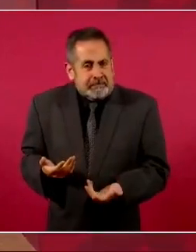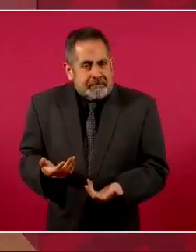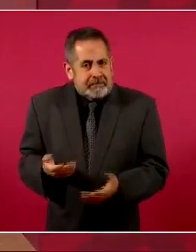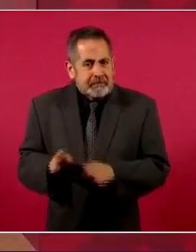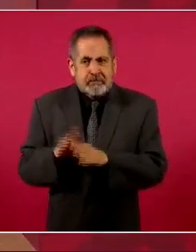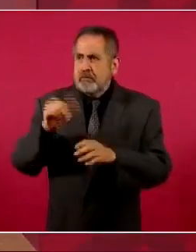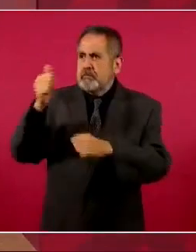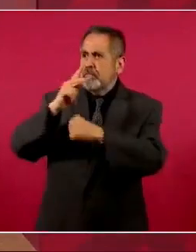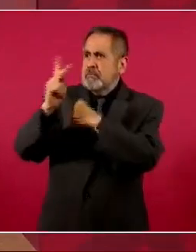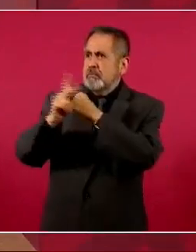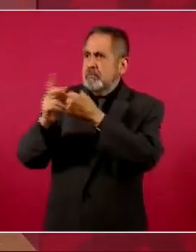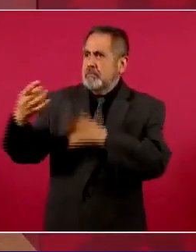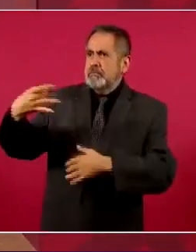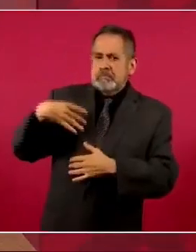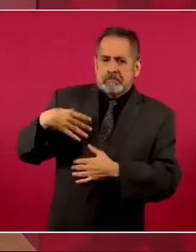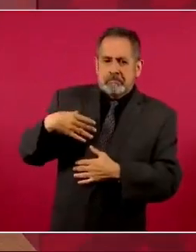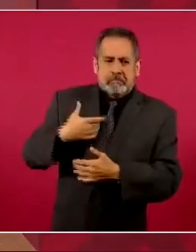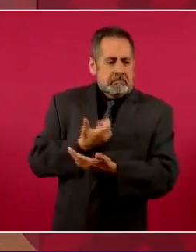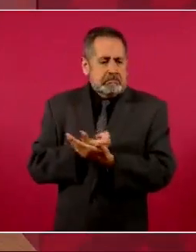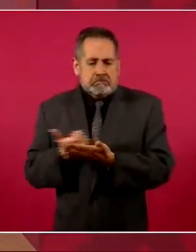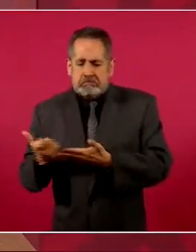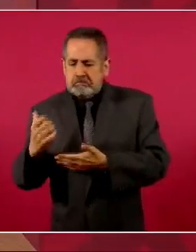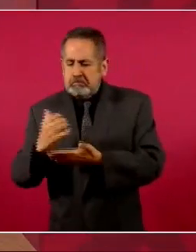que en cualquier parte?